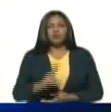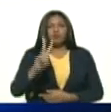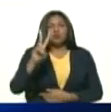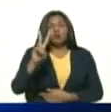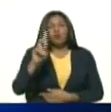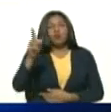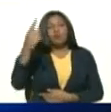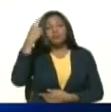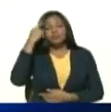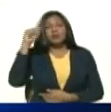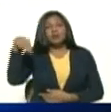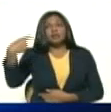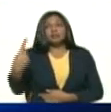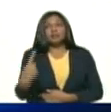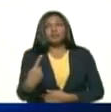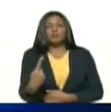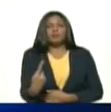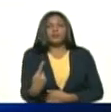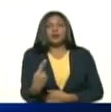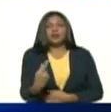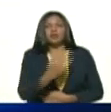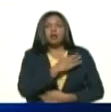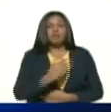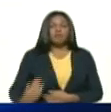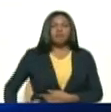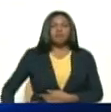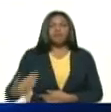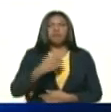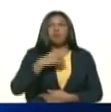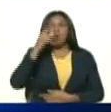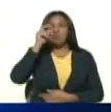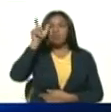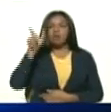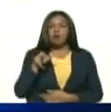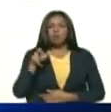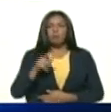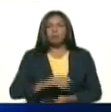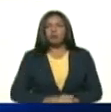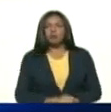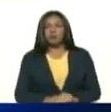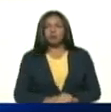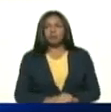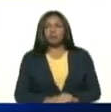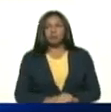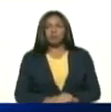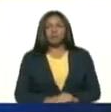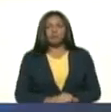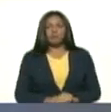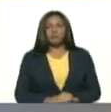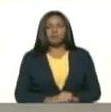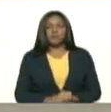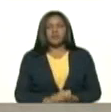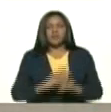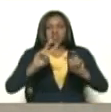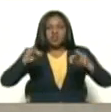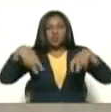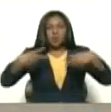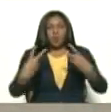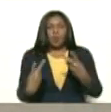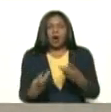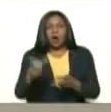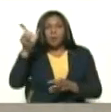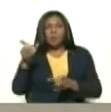después de la autojuramentación, la insurrección popular